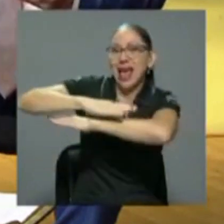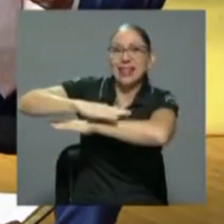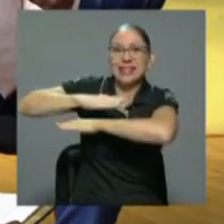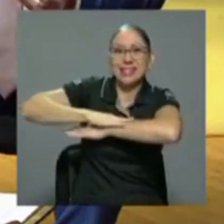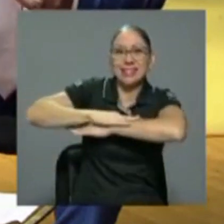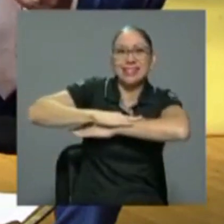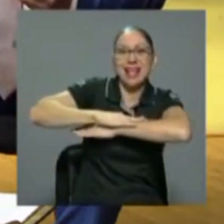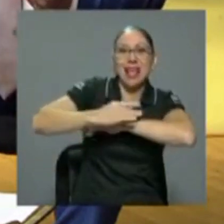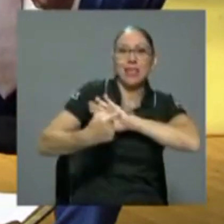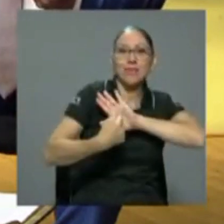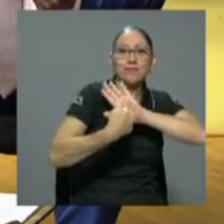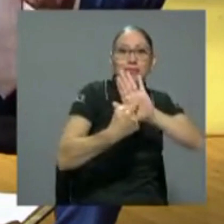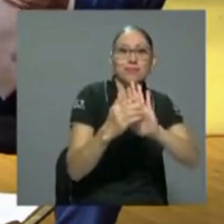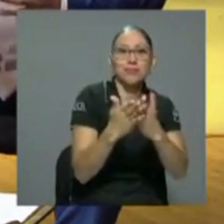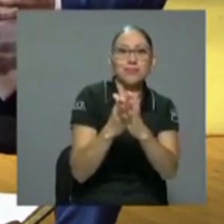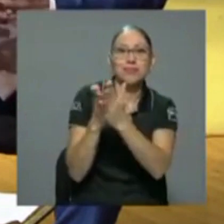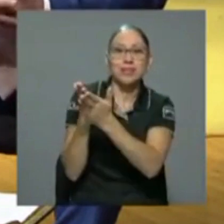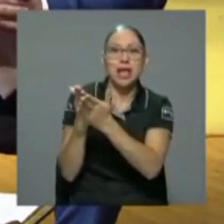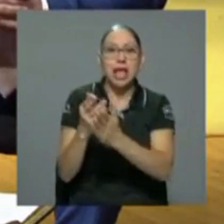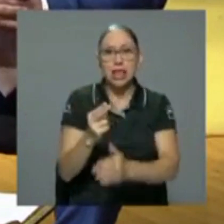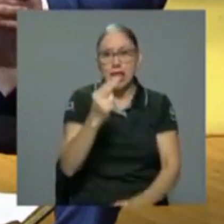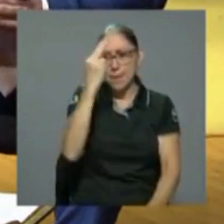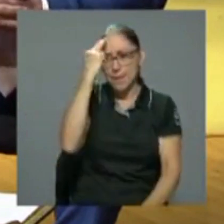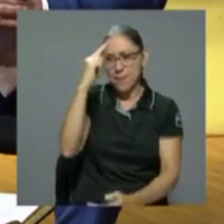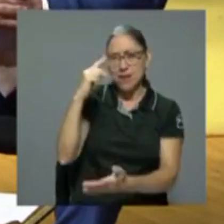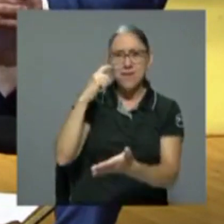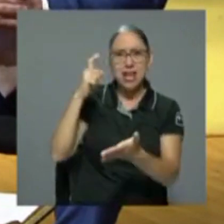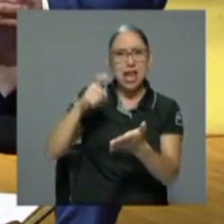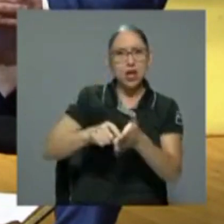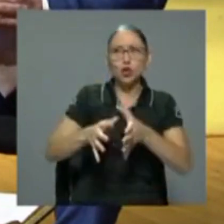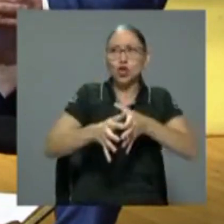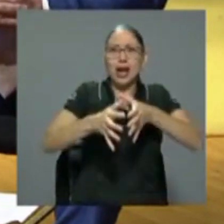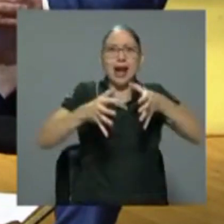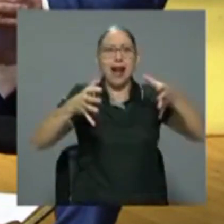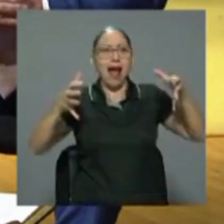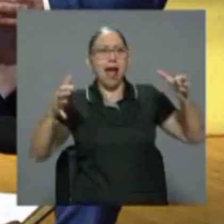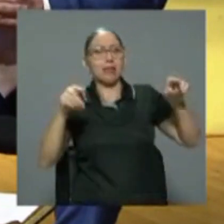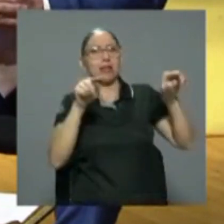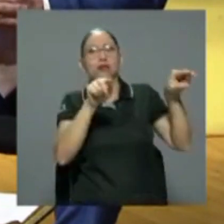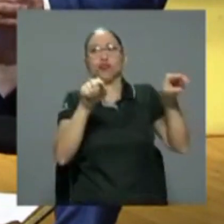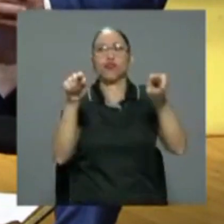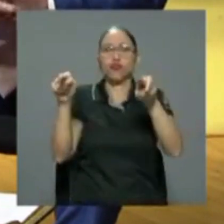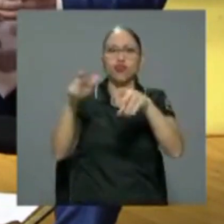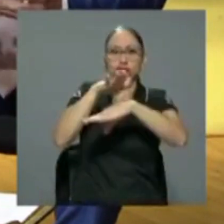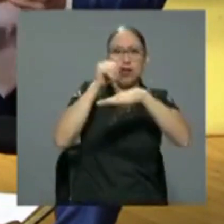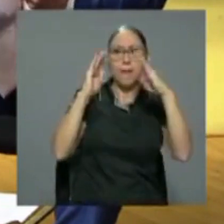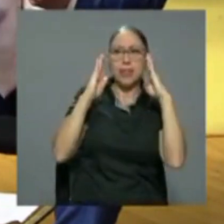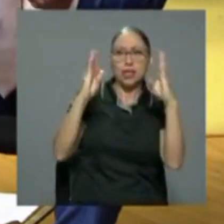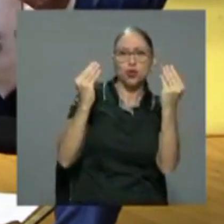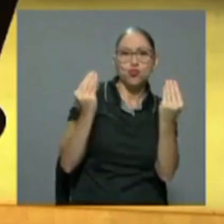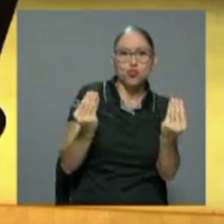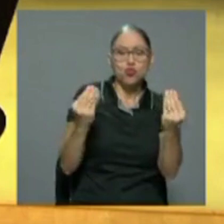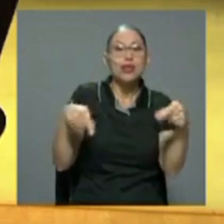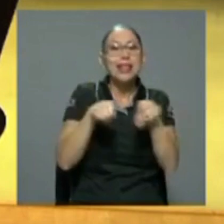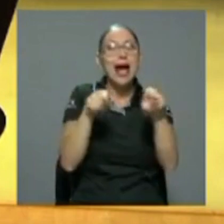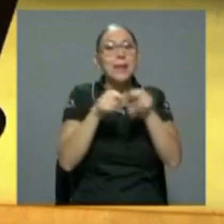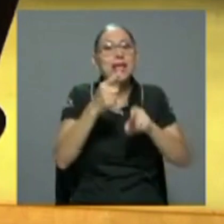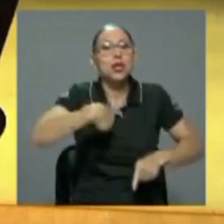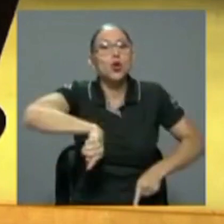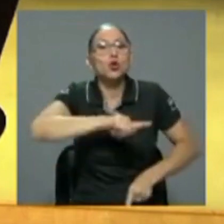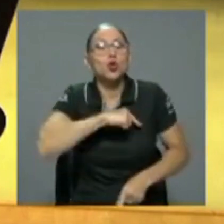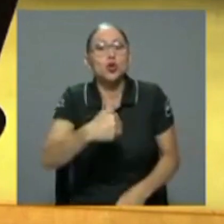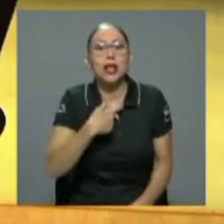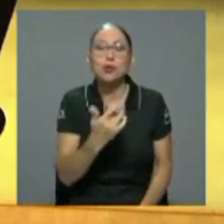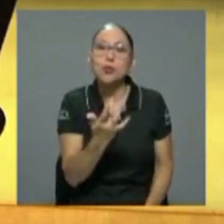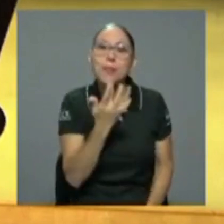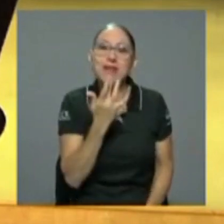stands muy grandes, muy vistosos. Tendríamos preferencia en cuanto a una programación que se nos